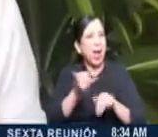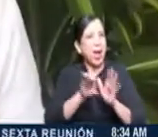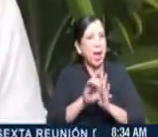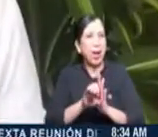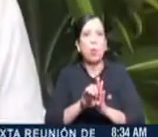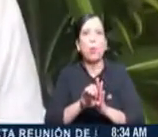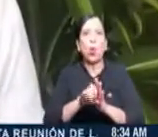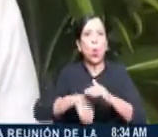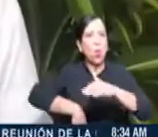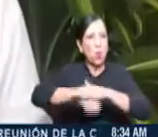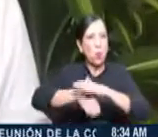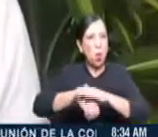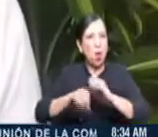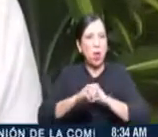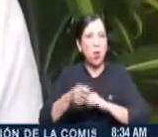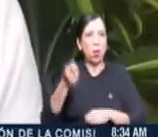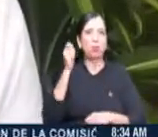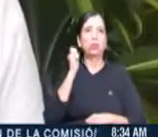tarjeta amarilla es